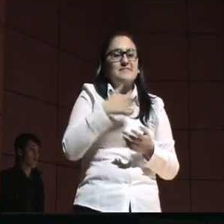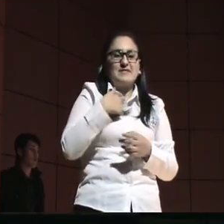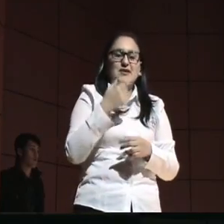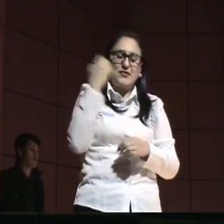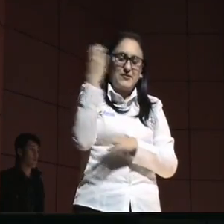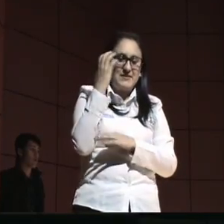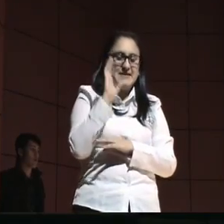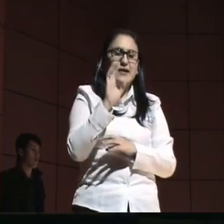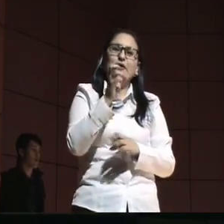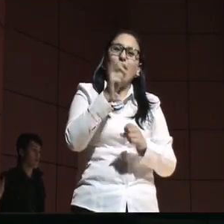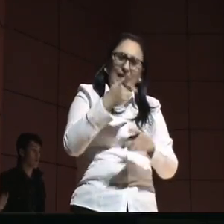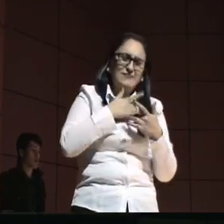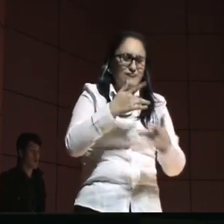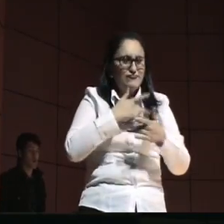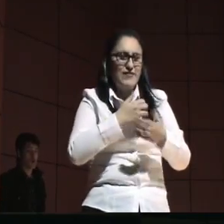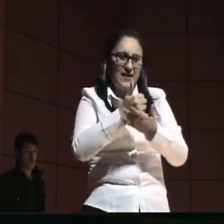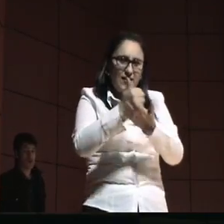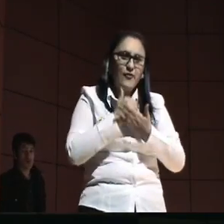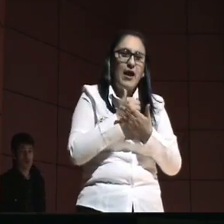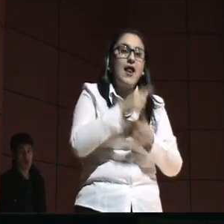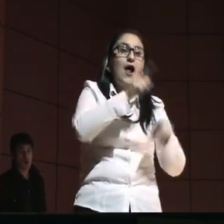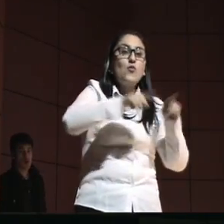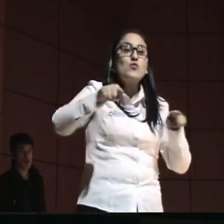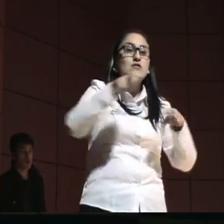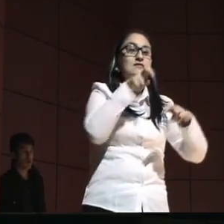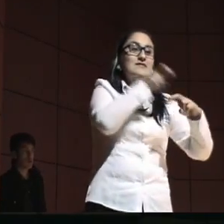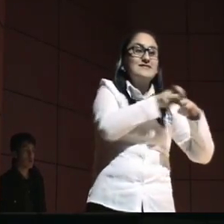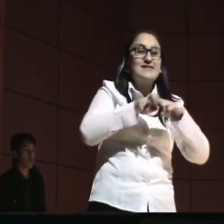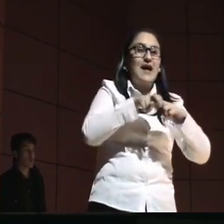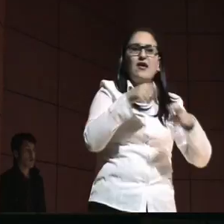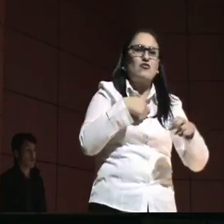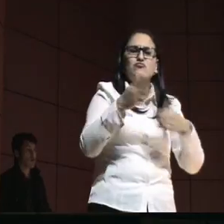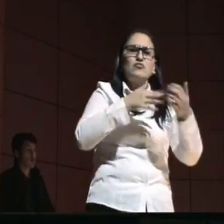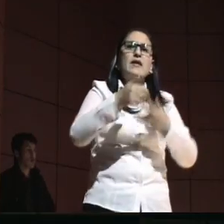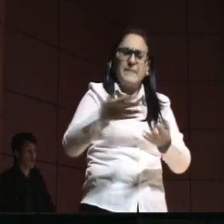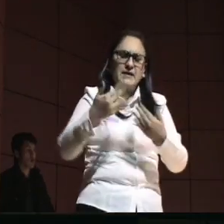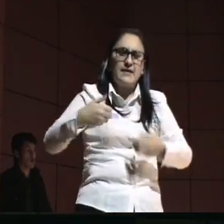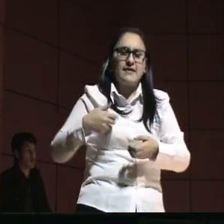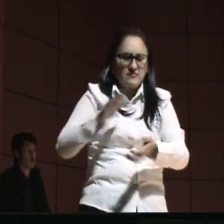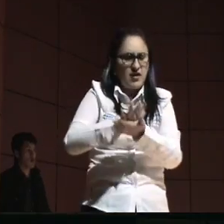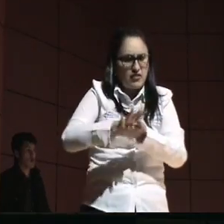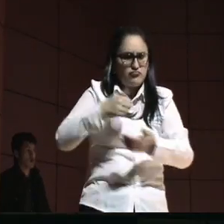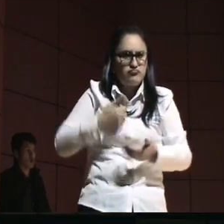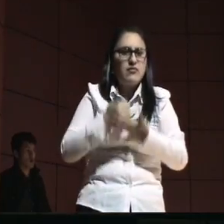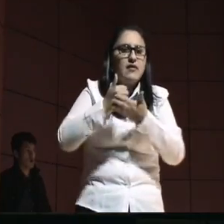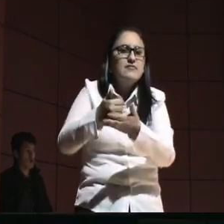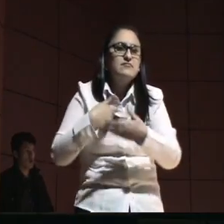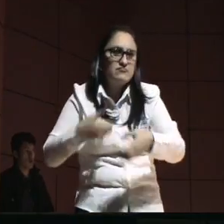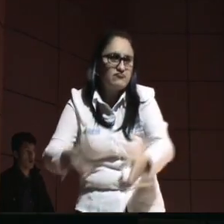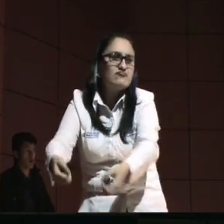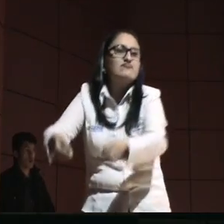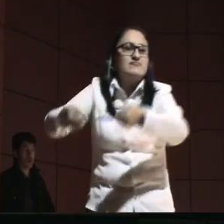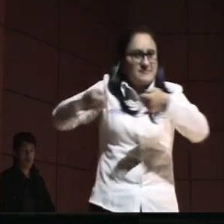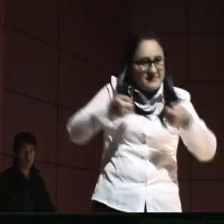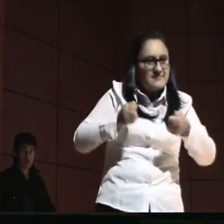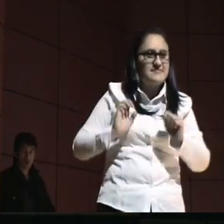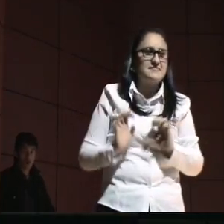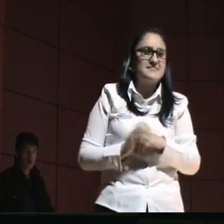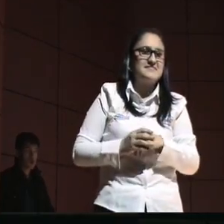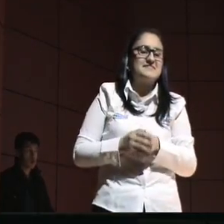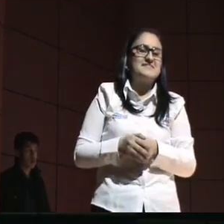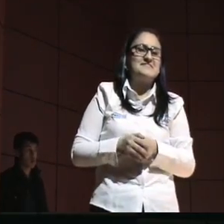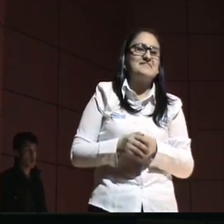colombiano es tan colaborador, algunos de sus pasajeros no dudaron en decir: tranquilo, nosotros le ayudamos a